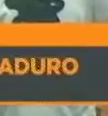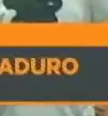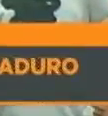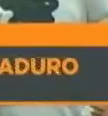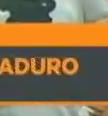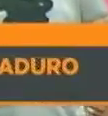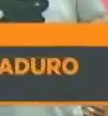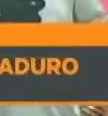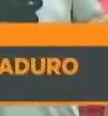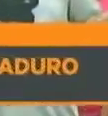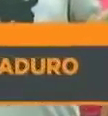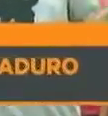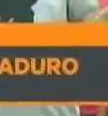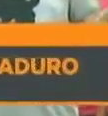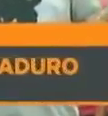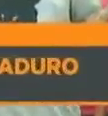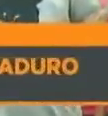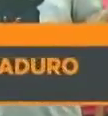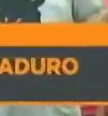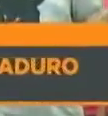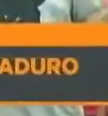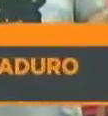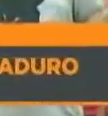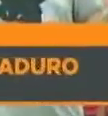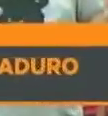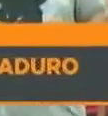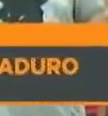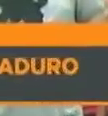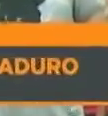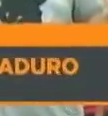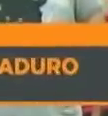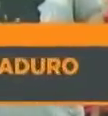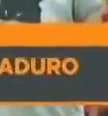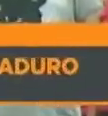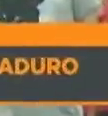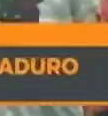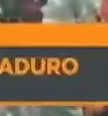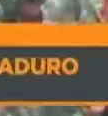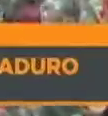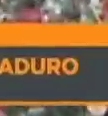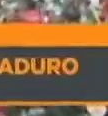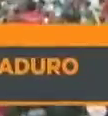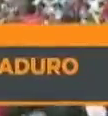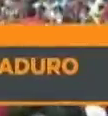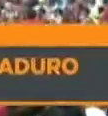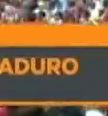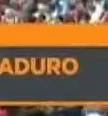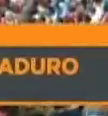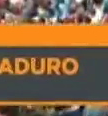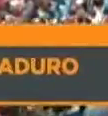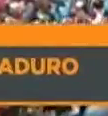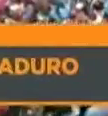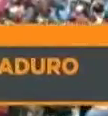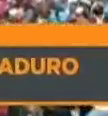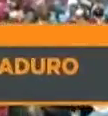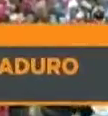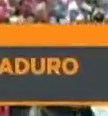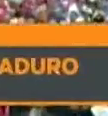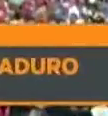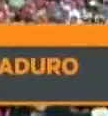cambios económicos y voy a hacer una revolución económica que sacudido al mundo